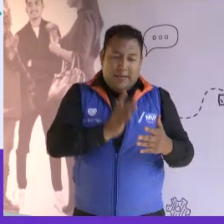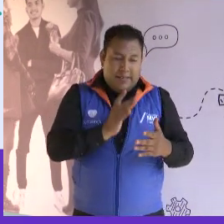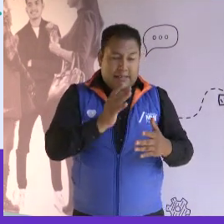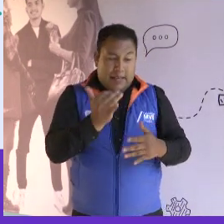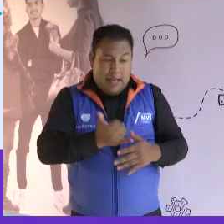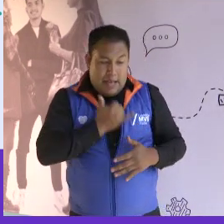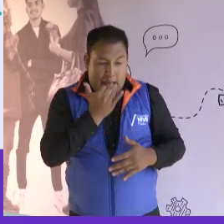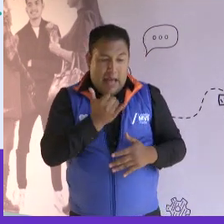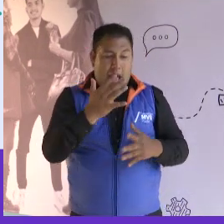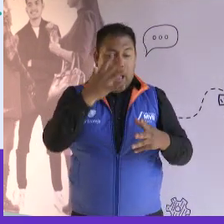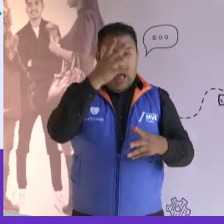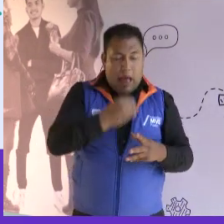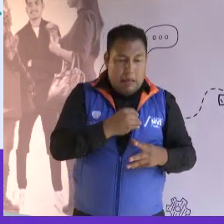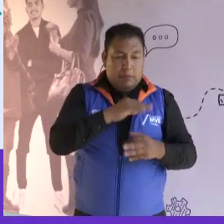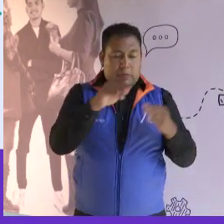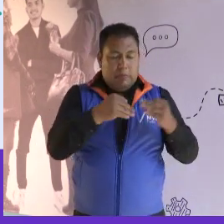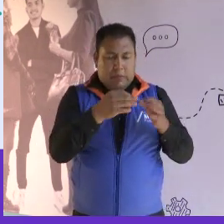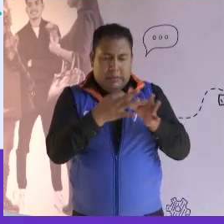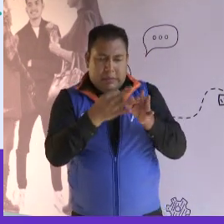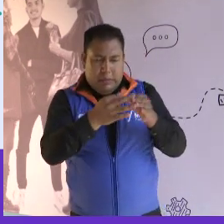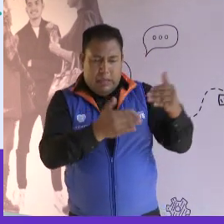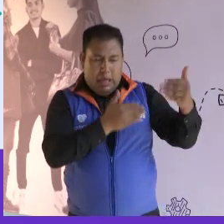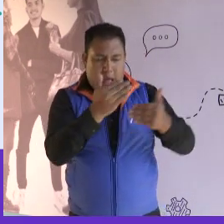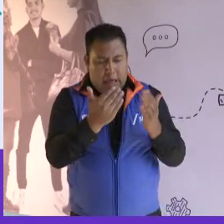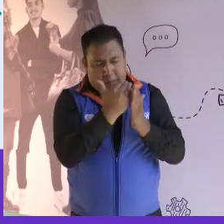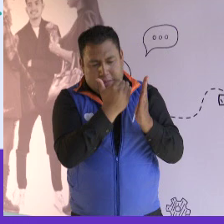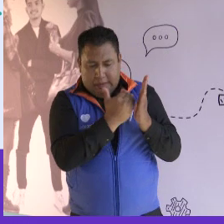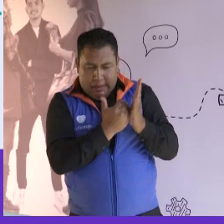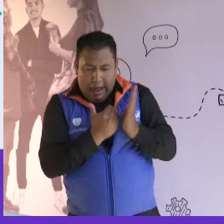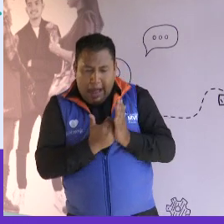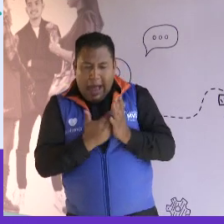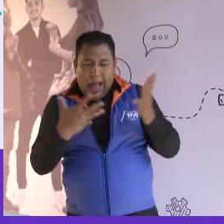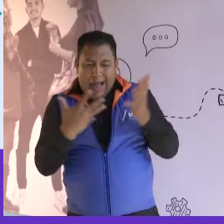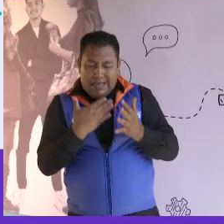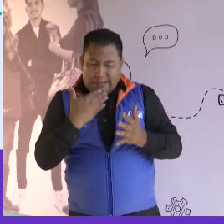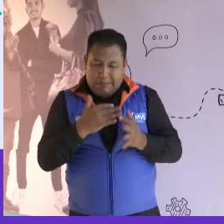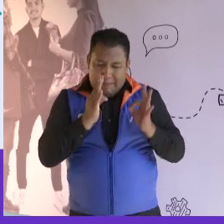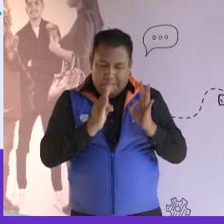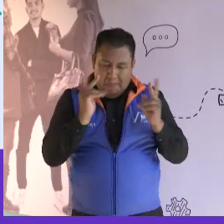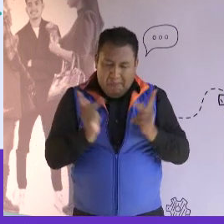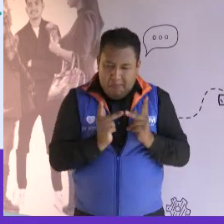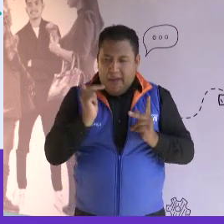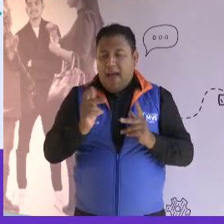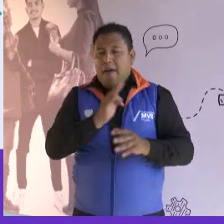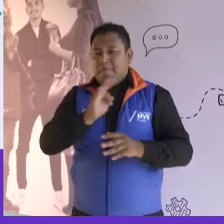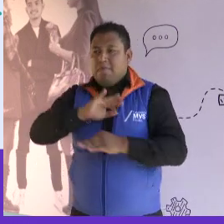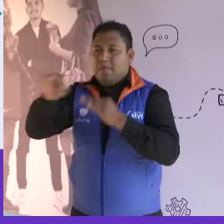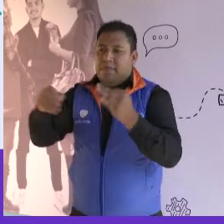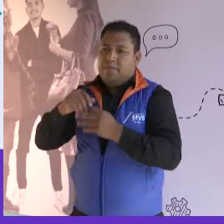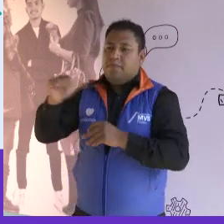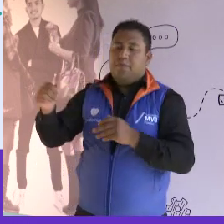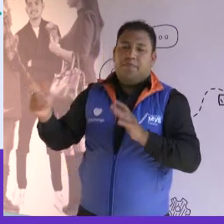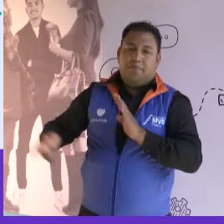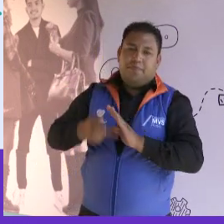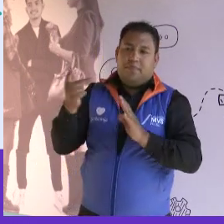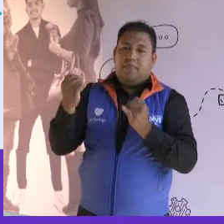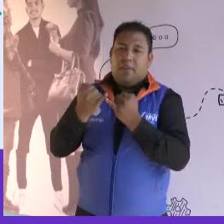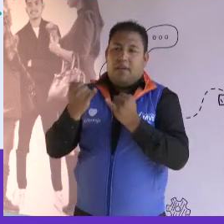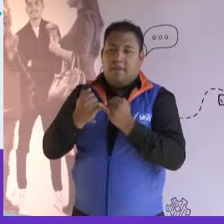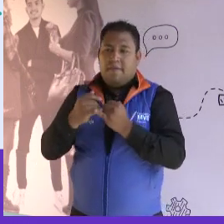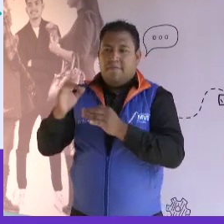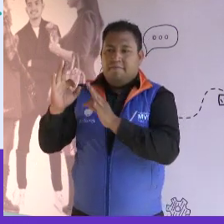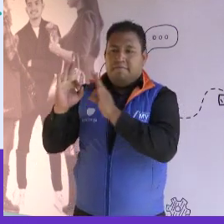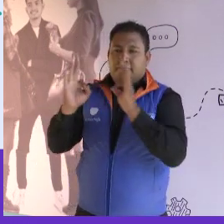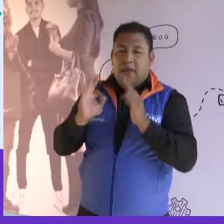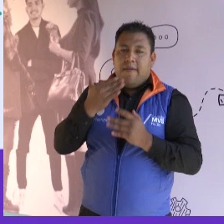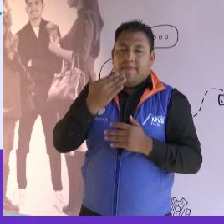mucho fortalecimiento desde el nivel de indicadores. ¿Cómo hacer que la sociedad civil brindemos los